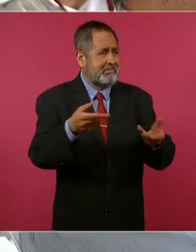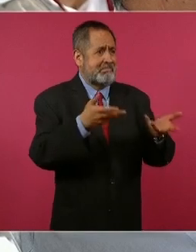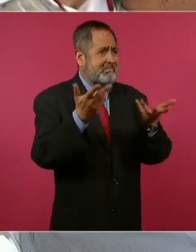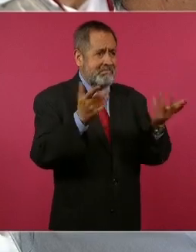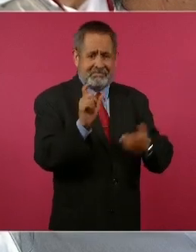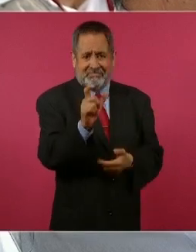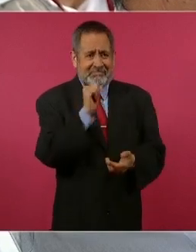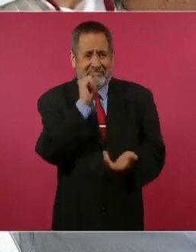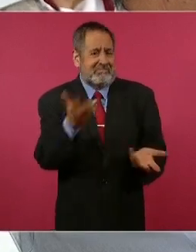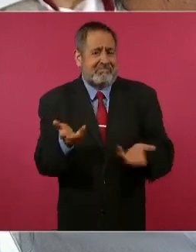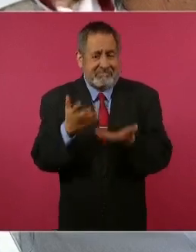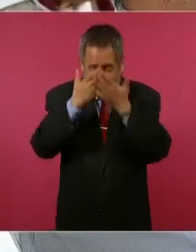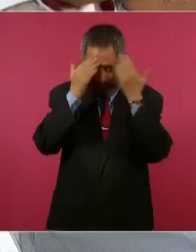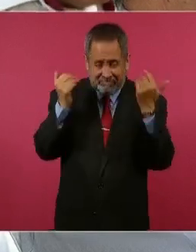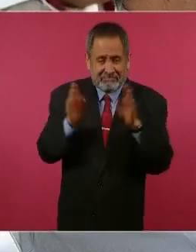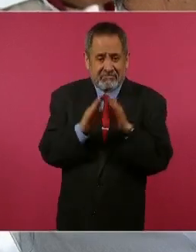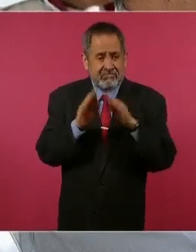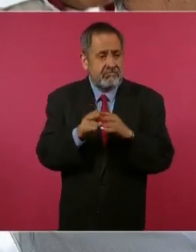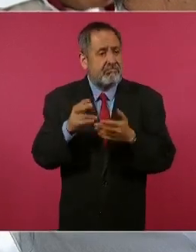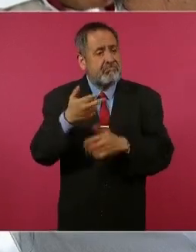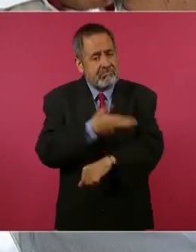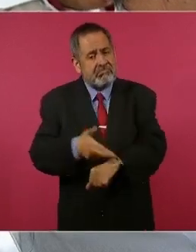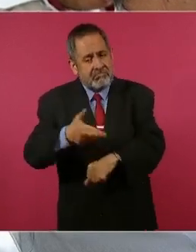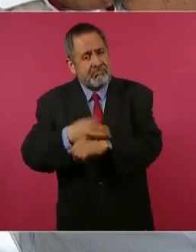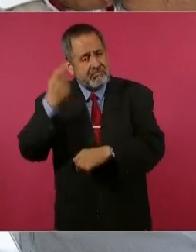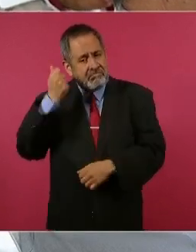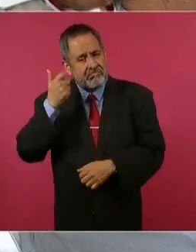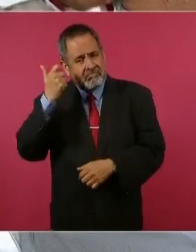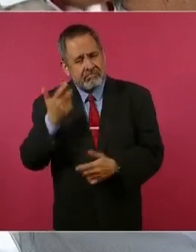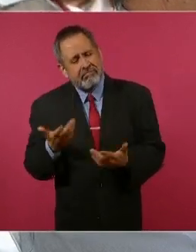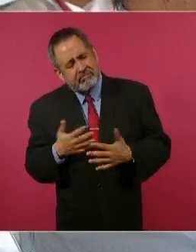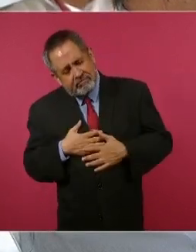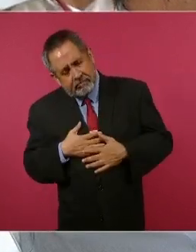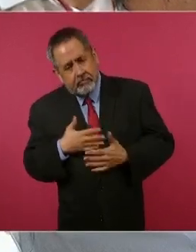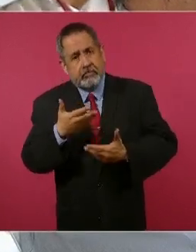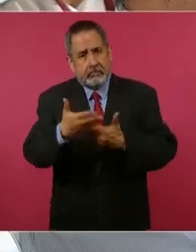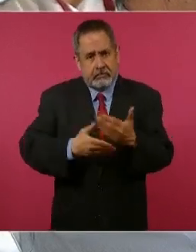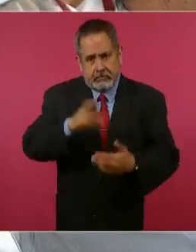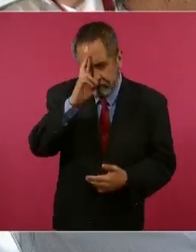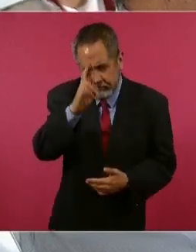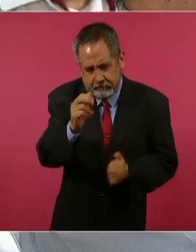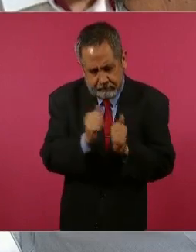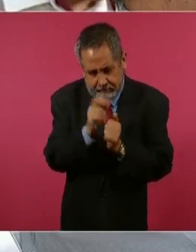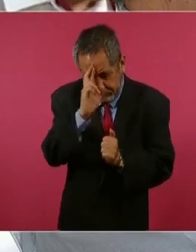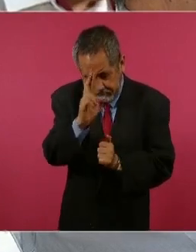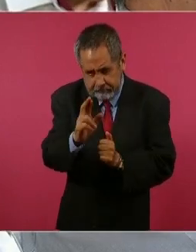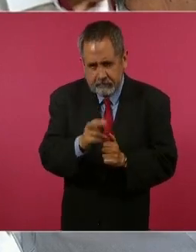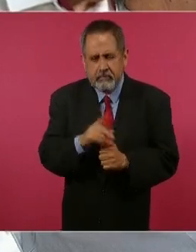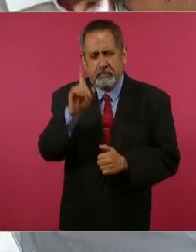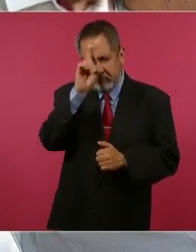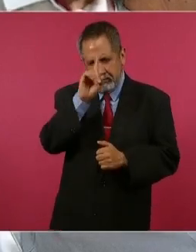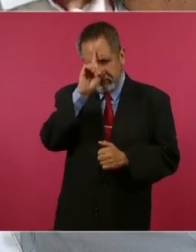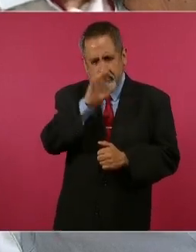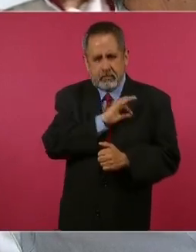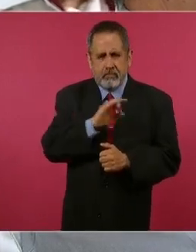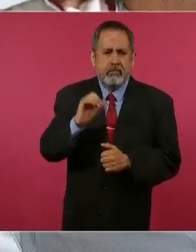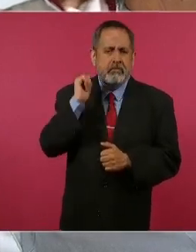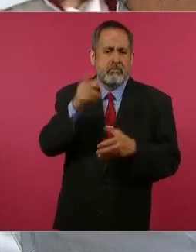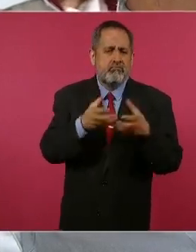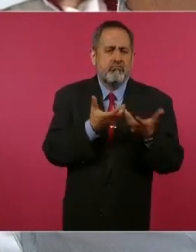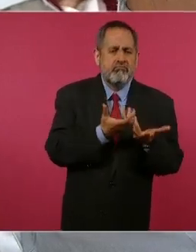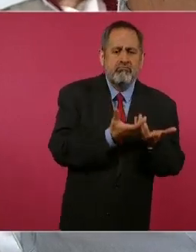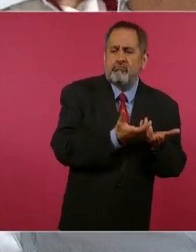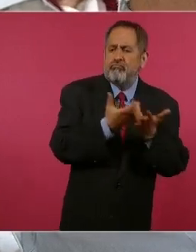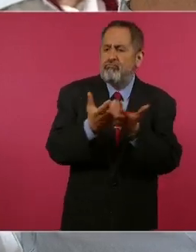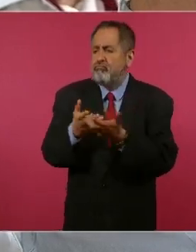tiene nada no saben cómo hacer el trámite entonces mi sugerencia con todo respeto señores para ver si pudieran hacer una brigada